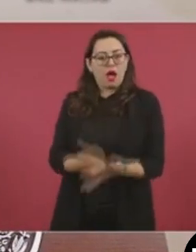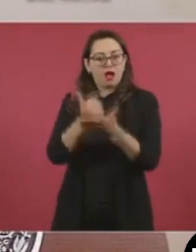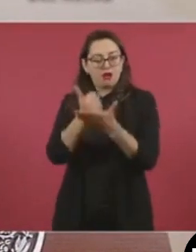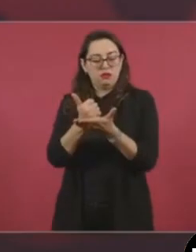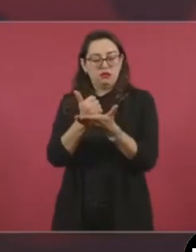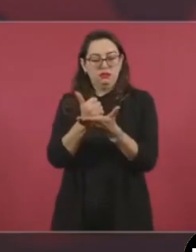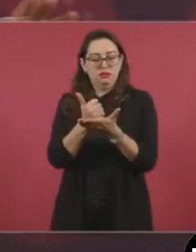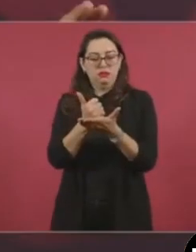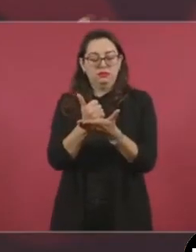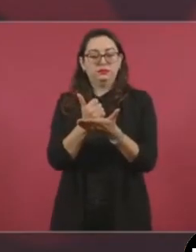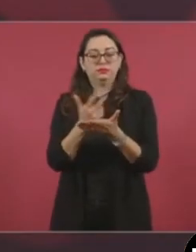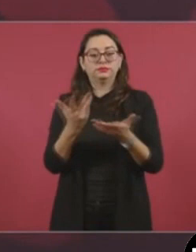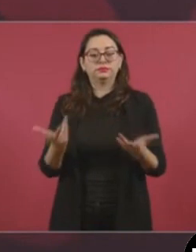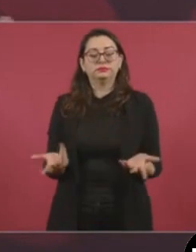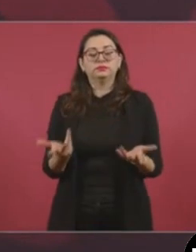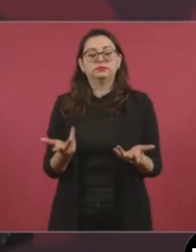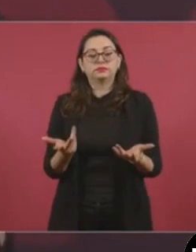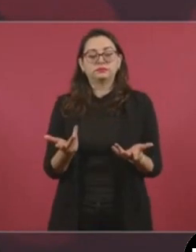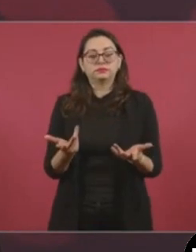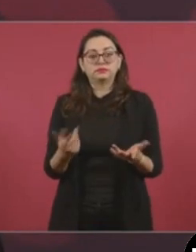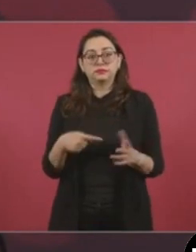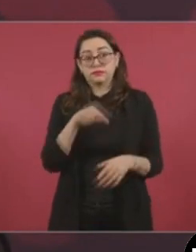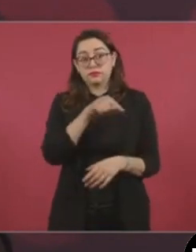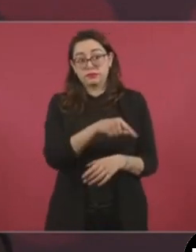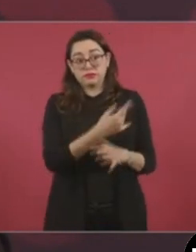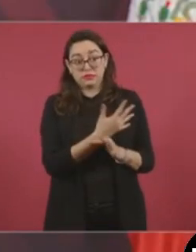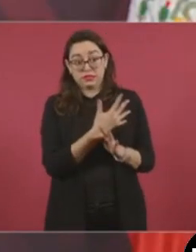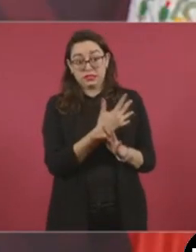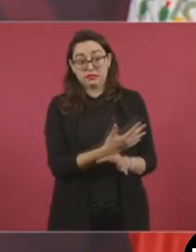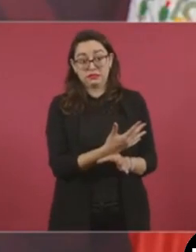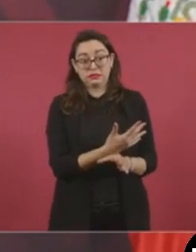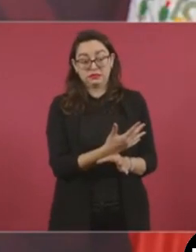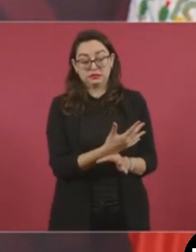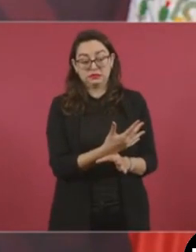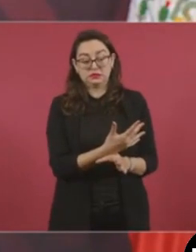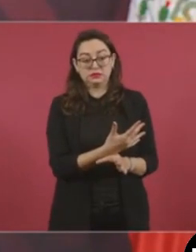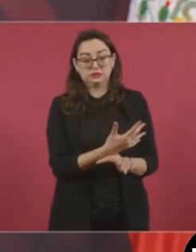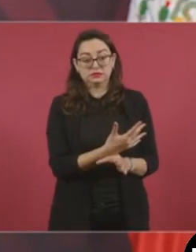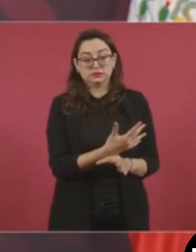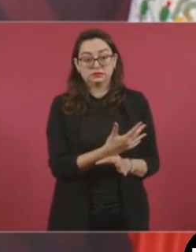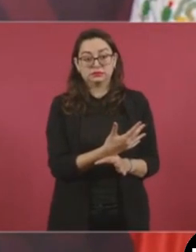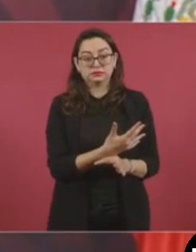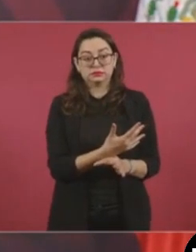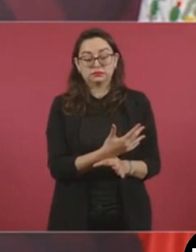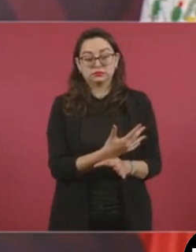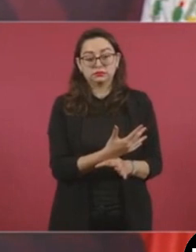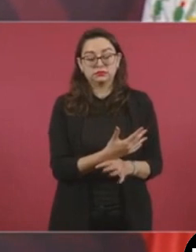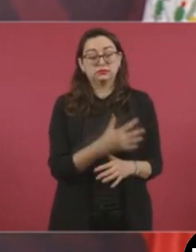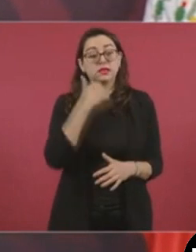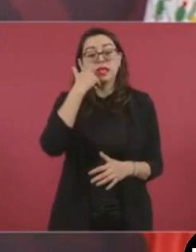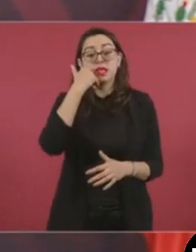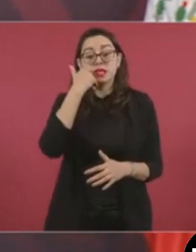Son dos cosas distintas. Una, él dice que se ha juzgado de acuerdo a la ley de Baja